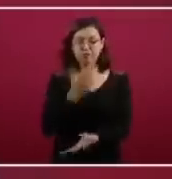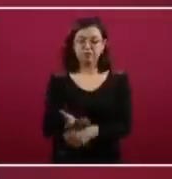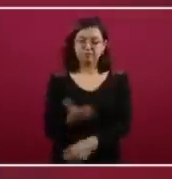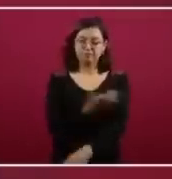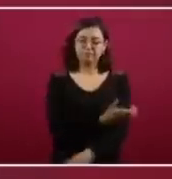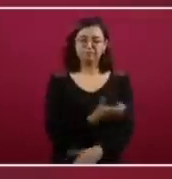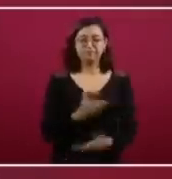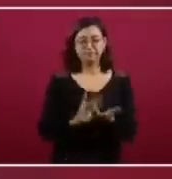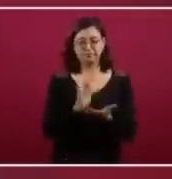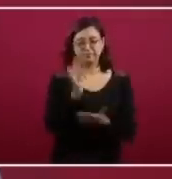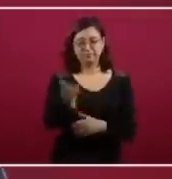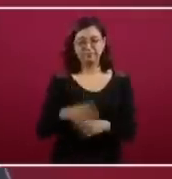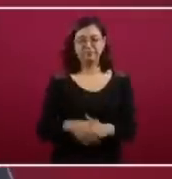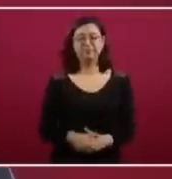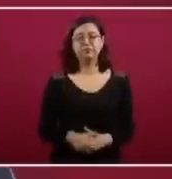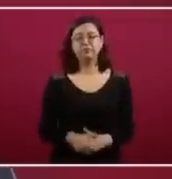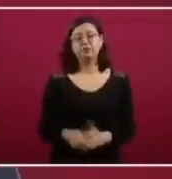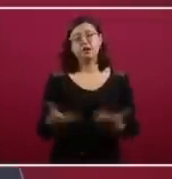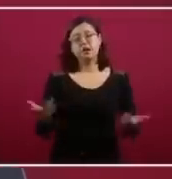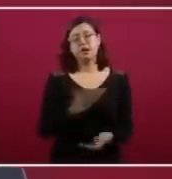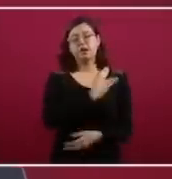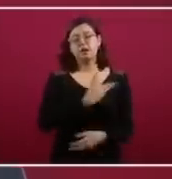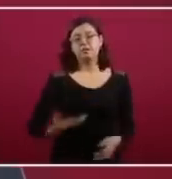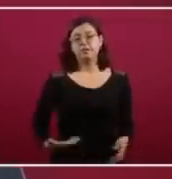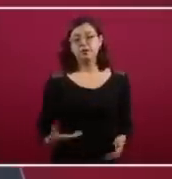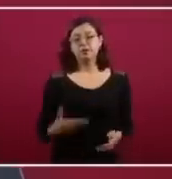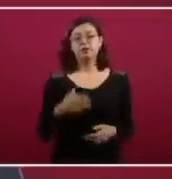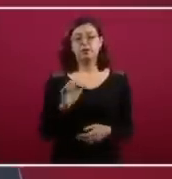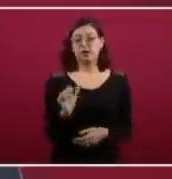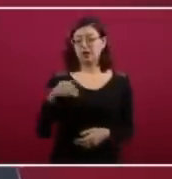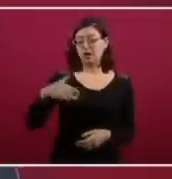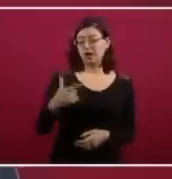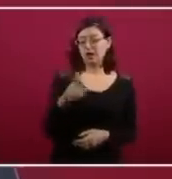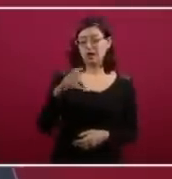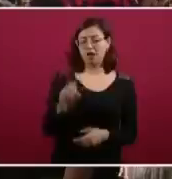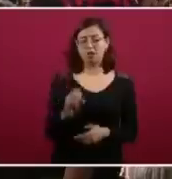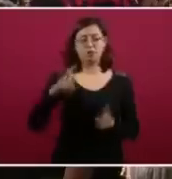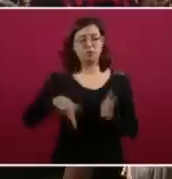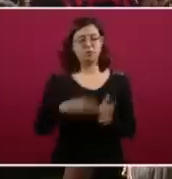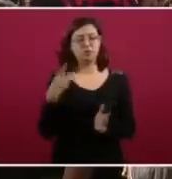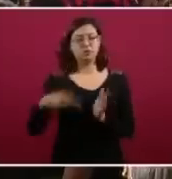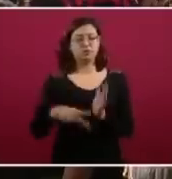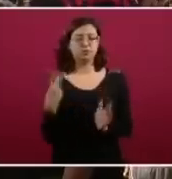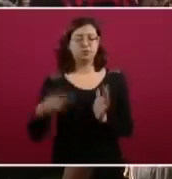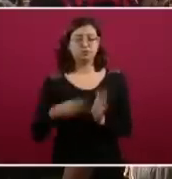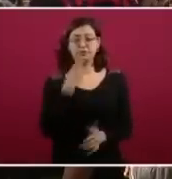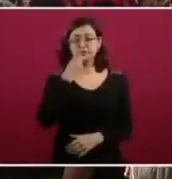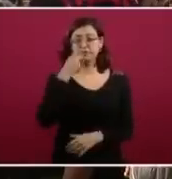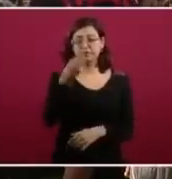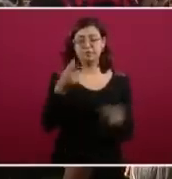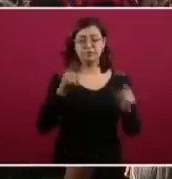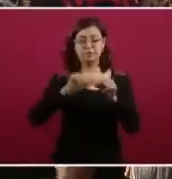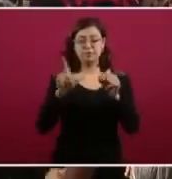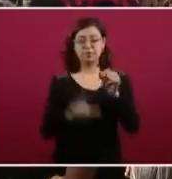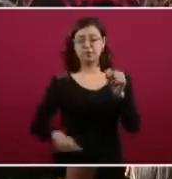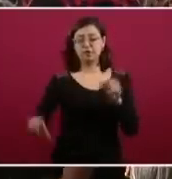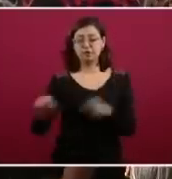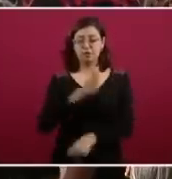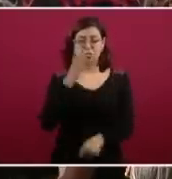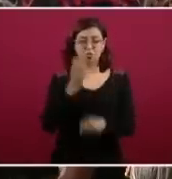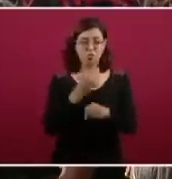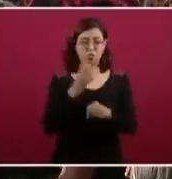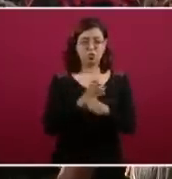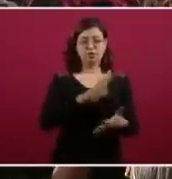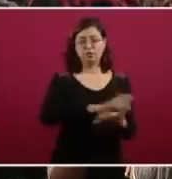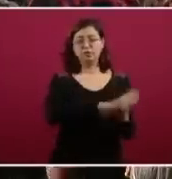lo ha reiterado el señor presidente Andrés Manuel López Obrador, la Cuarta Transformación pone al centro